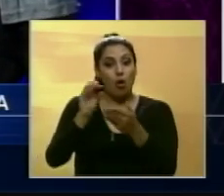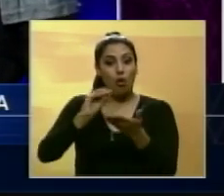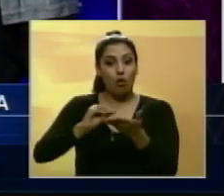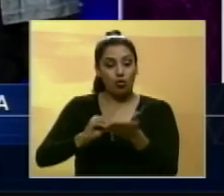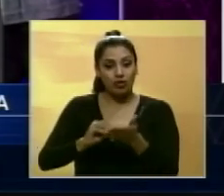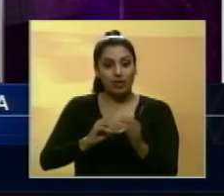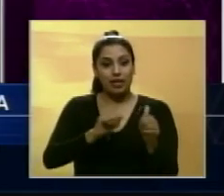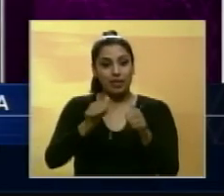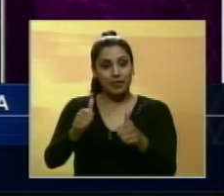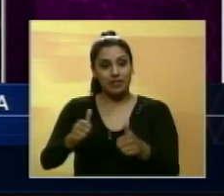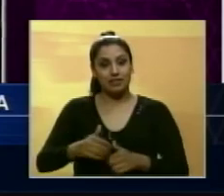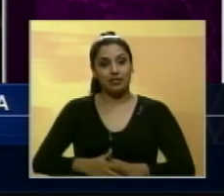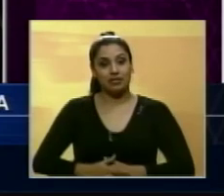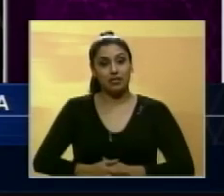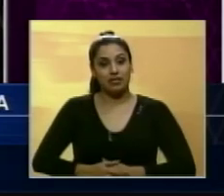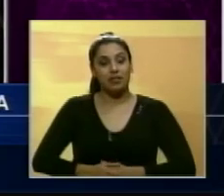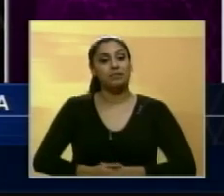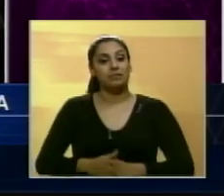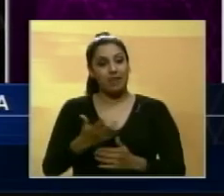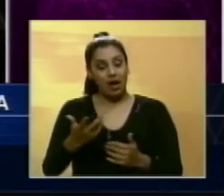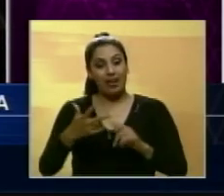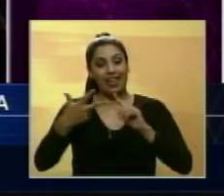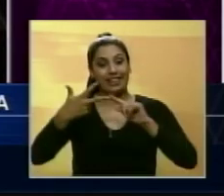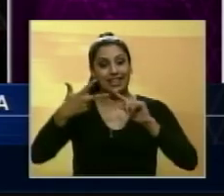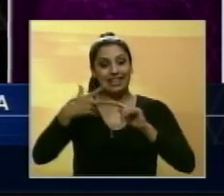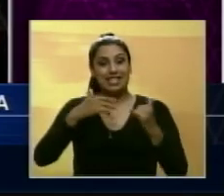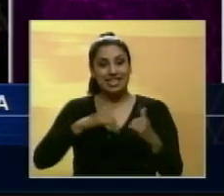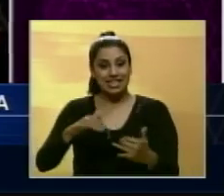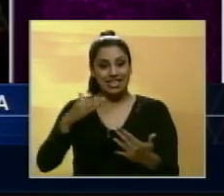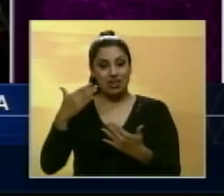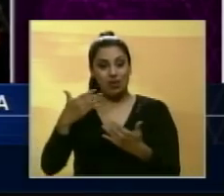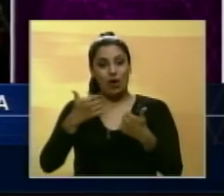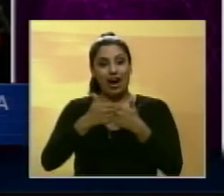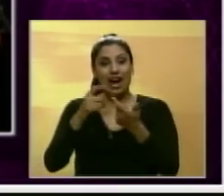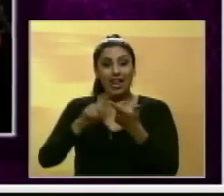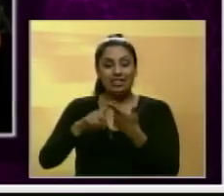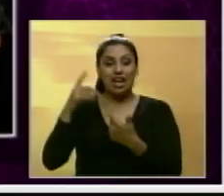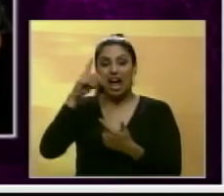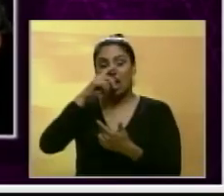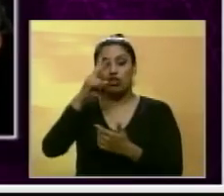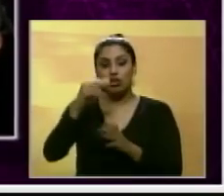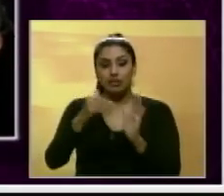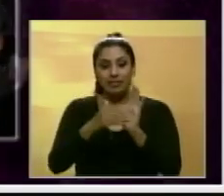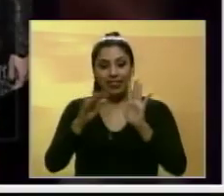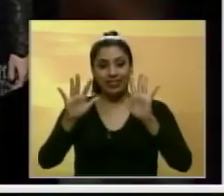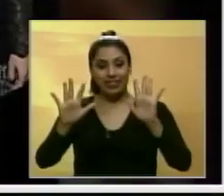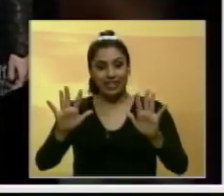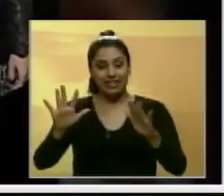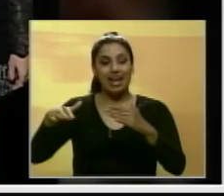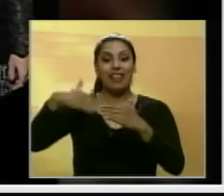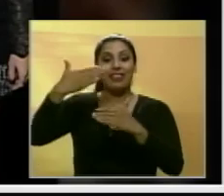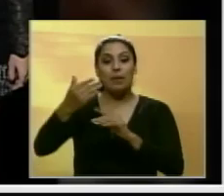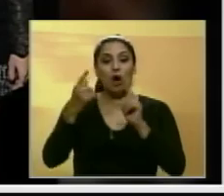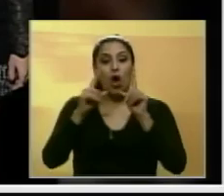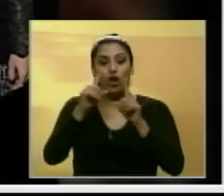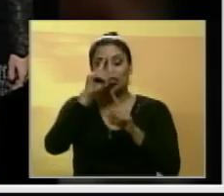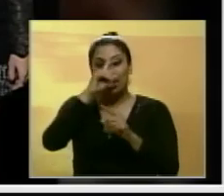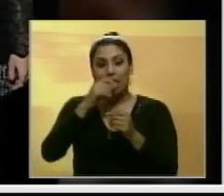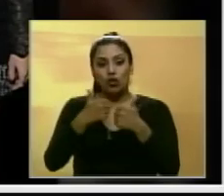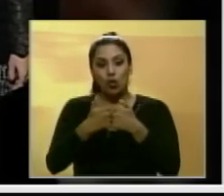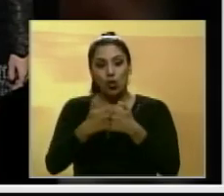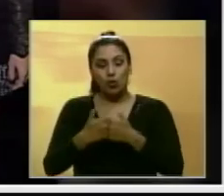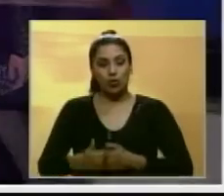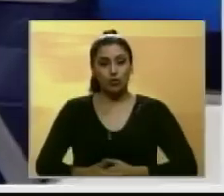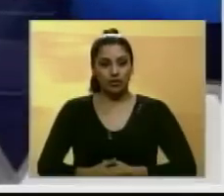reconciliación comenzaron a circular. Este sería el tercer hijo de la pareja que se casó en el año 2010 después de 11 años de